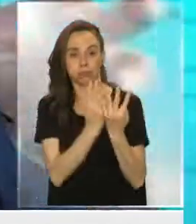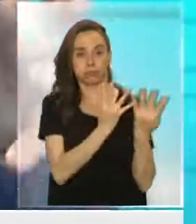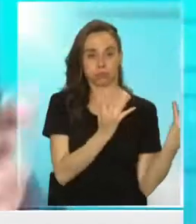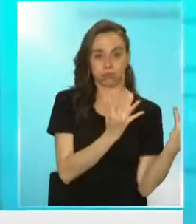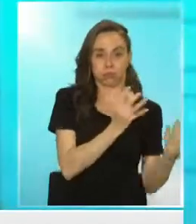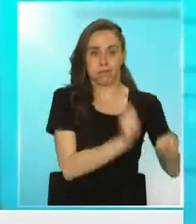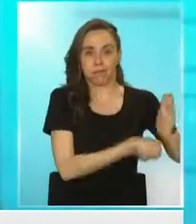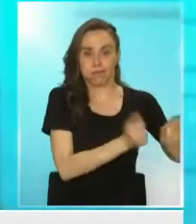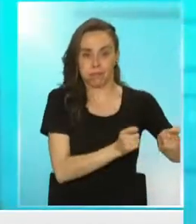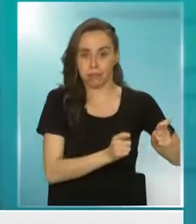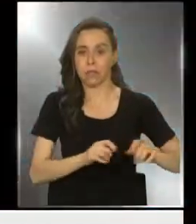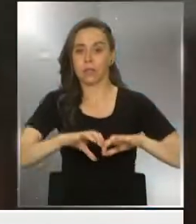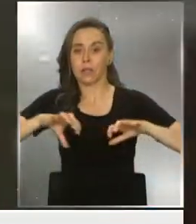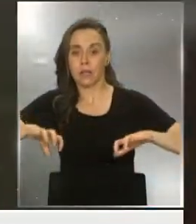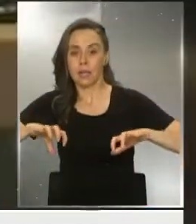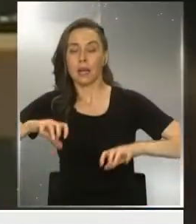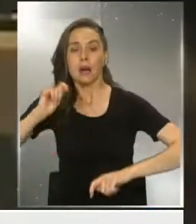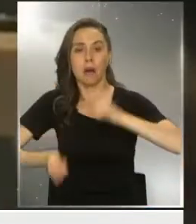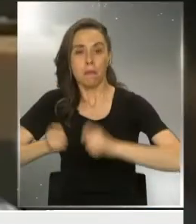banda y el coro.